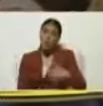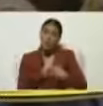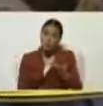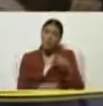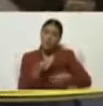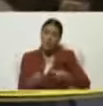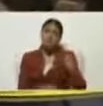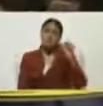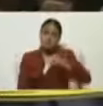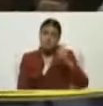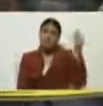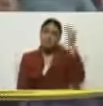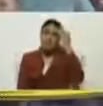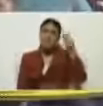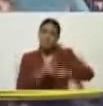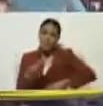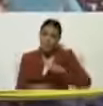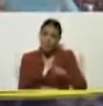sabemos hacer.